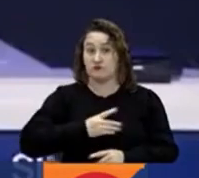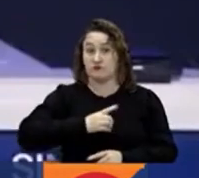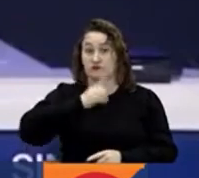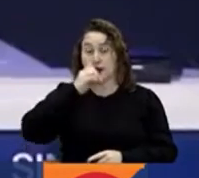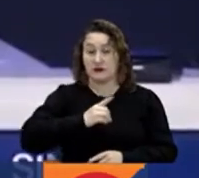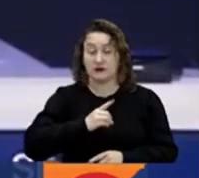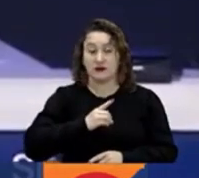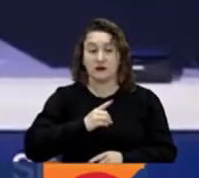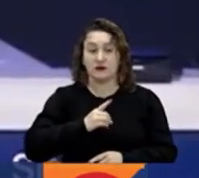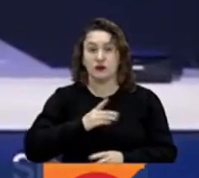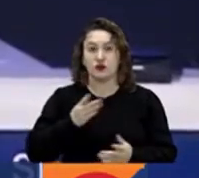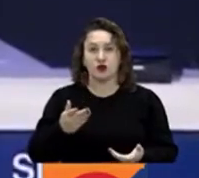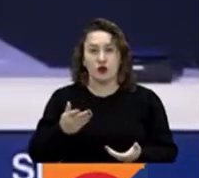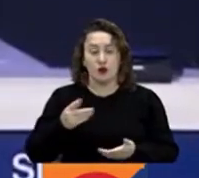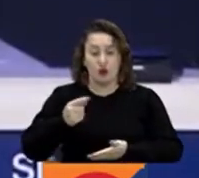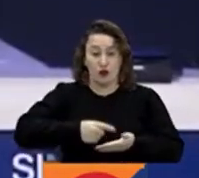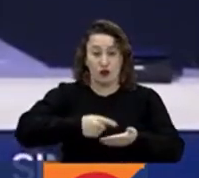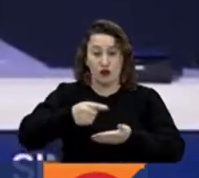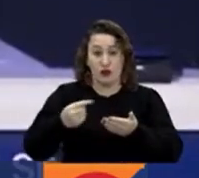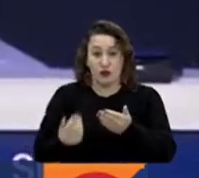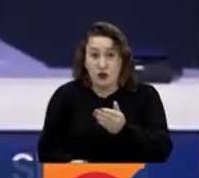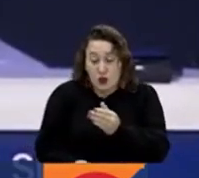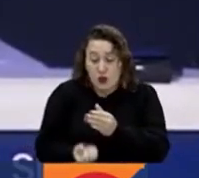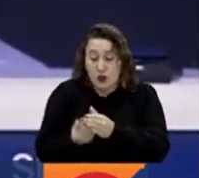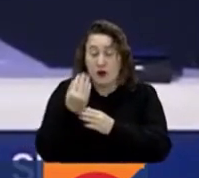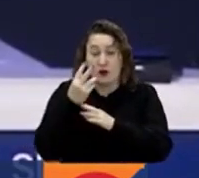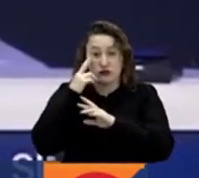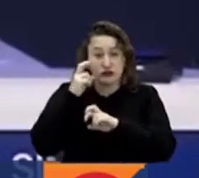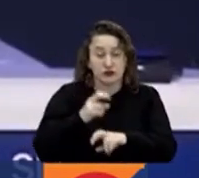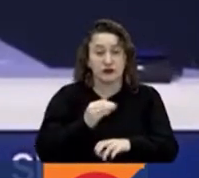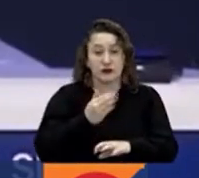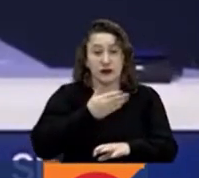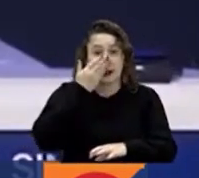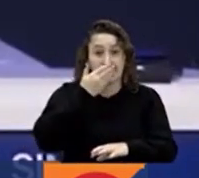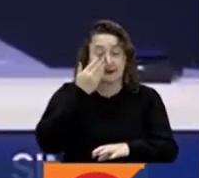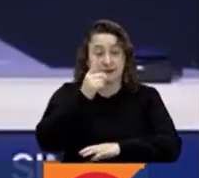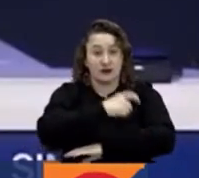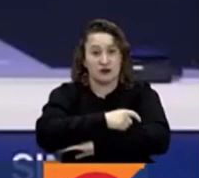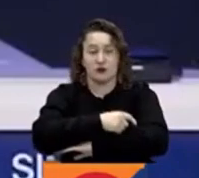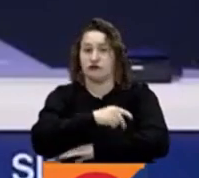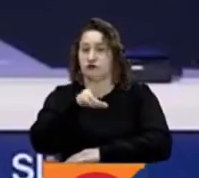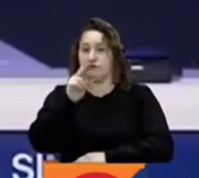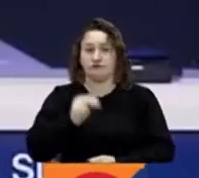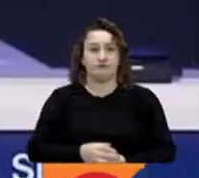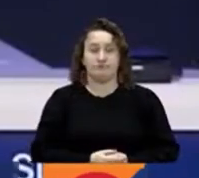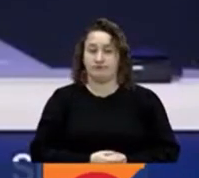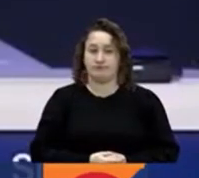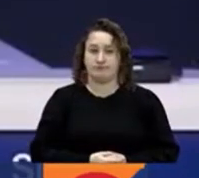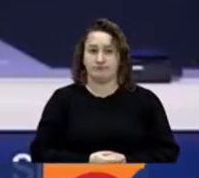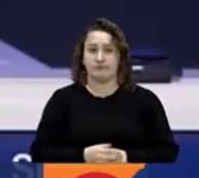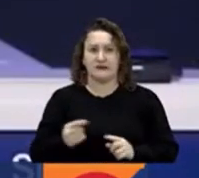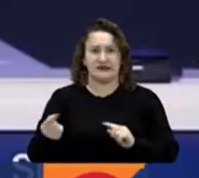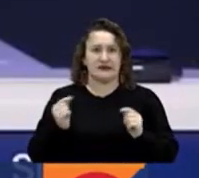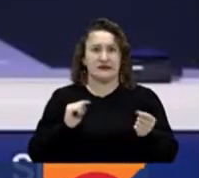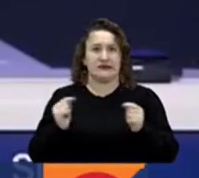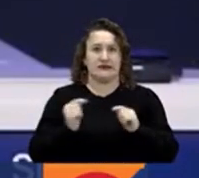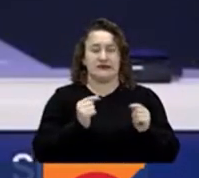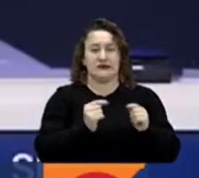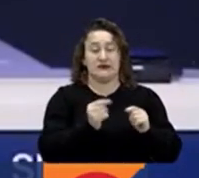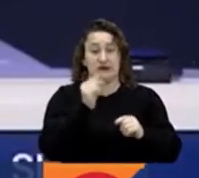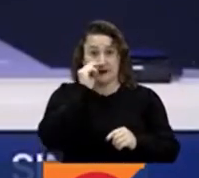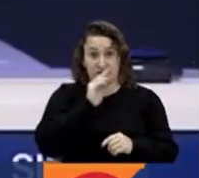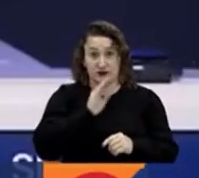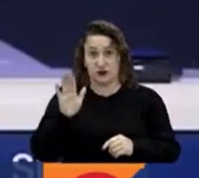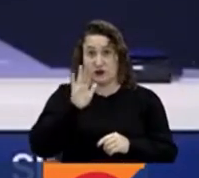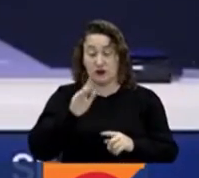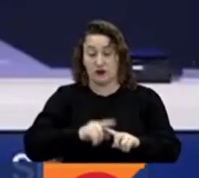conceder nuevos contratos de exploración de gas y de petróleo. Eso ha sido, por supuesto, muy polémico a nivel nacional, pero